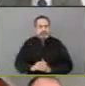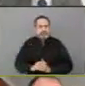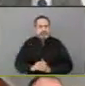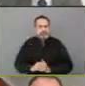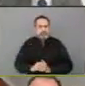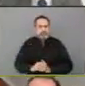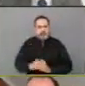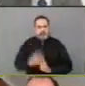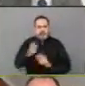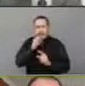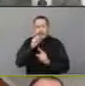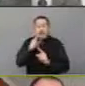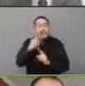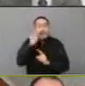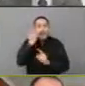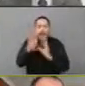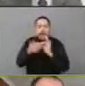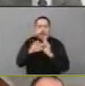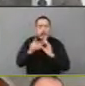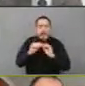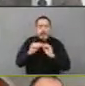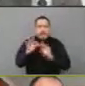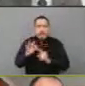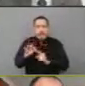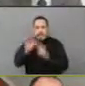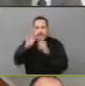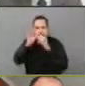En este sentido, también quiero destacar que